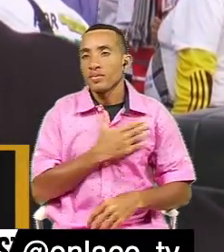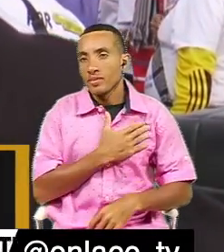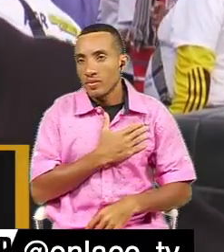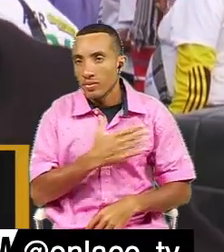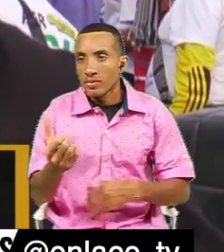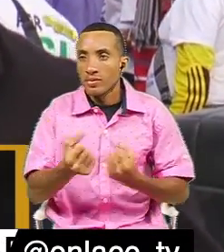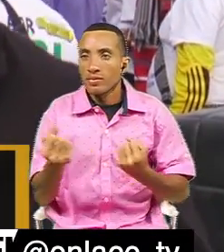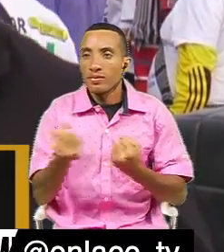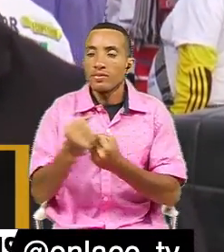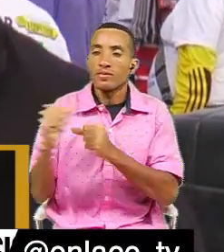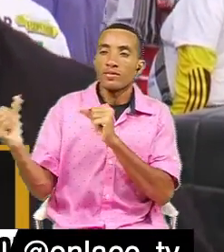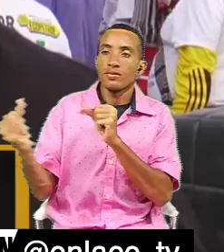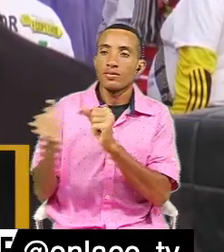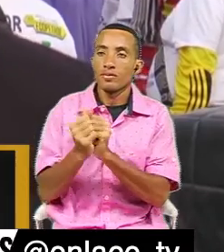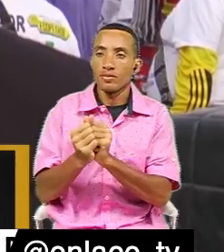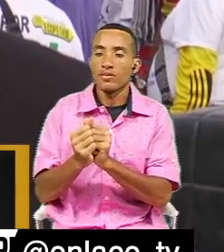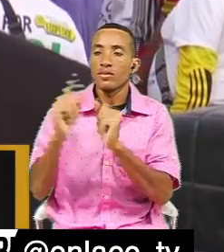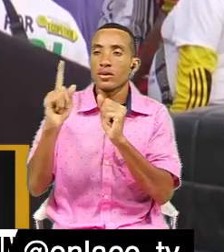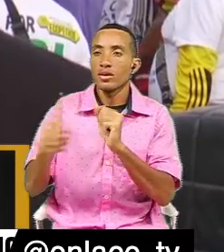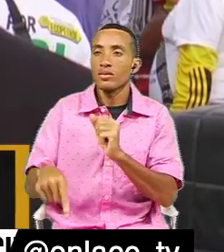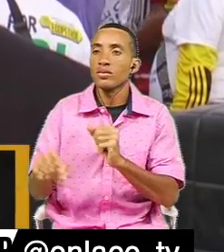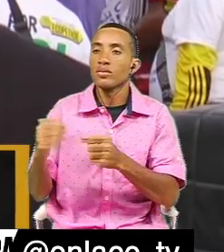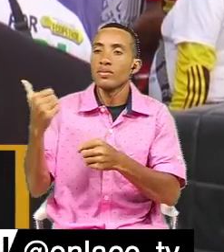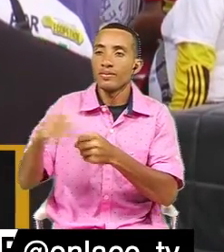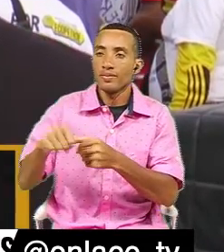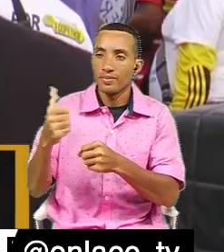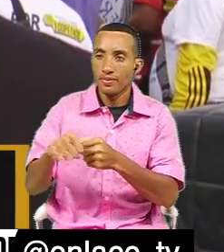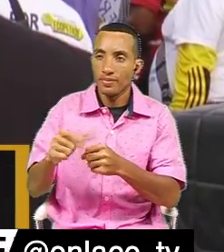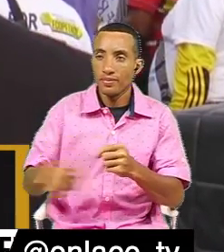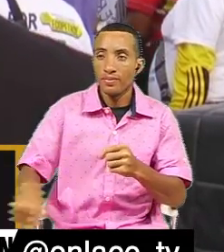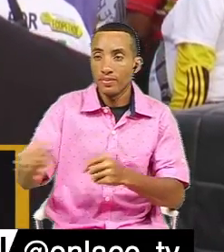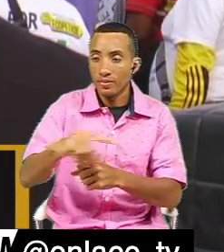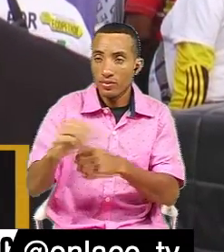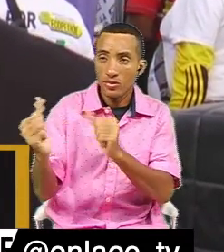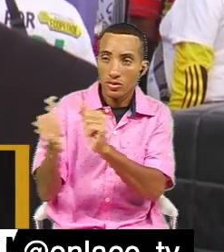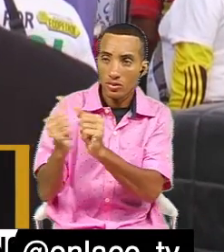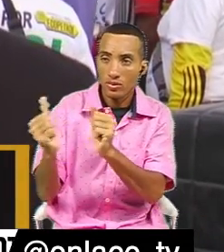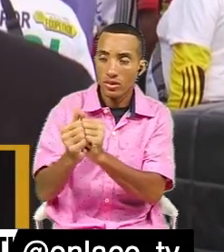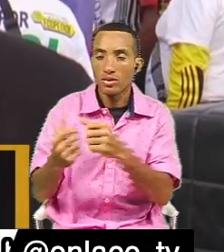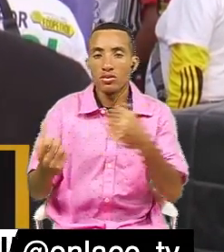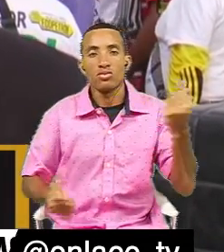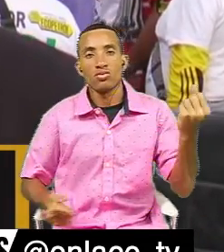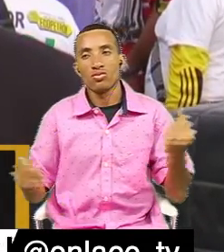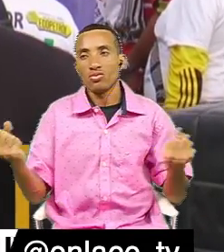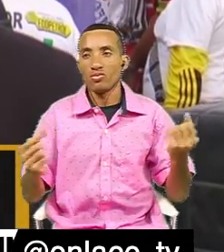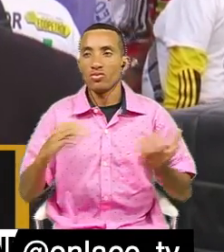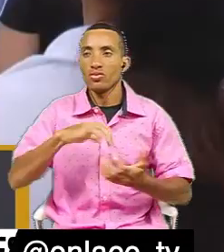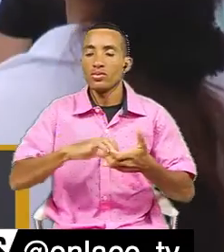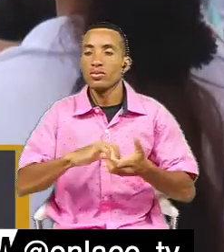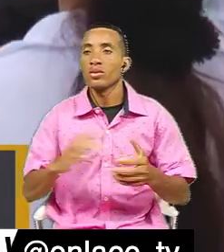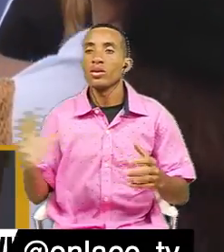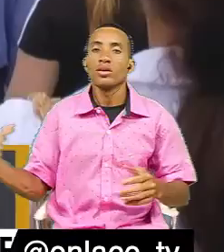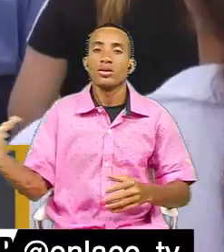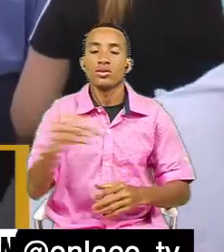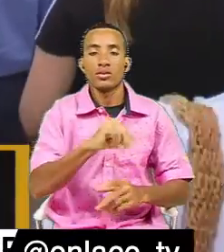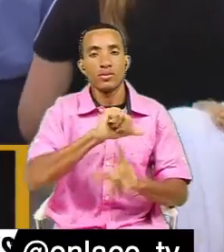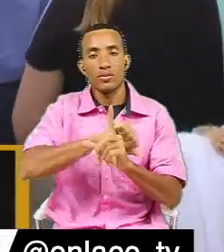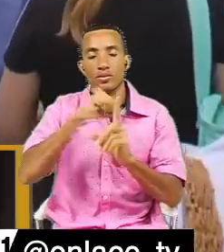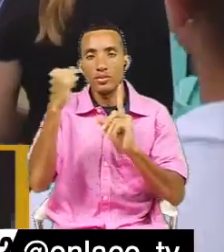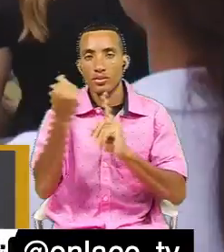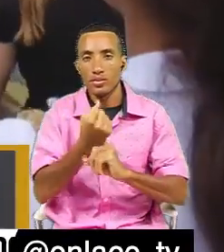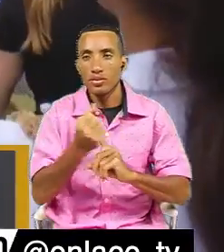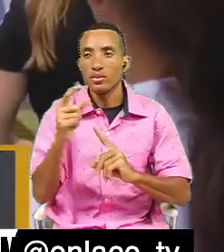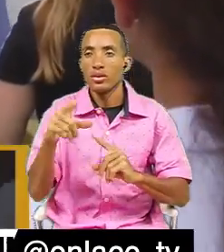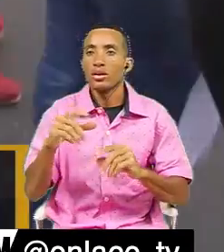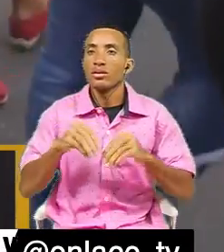los compañeros de Ecopetrol, en solidaridad con los compañeros camioneros y todos los sectores sociales y populares de Barranca Bermeja y el